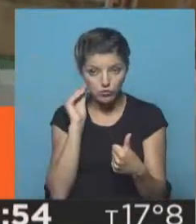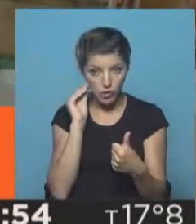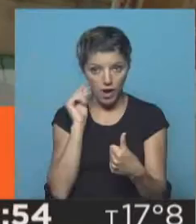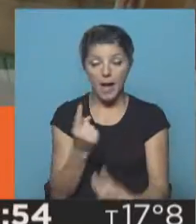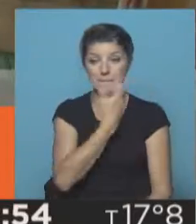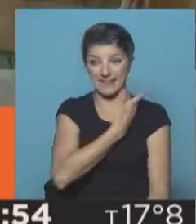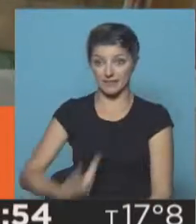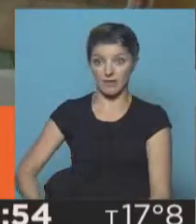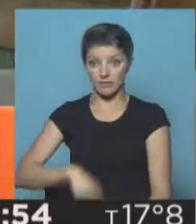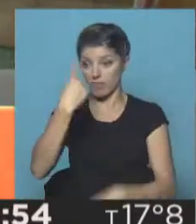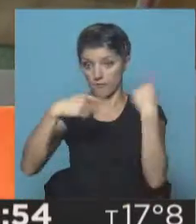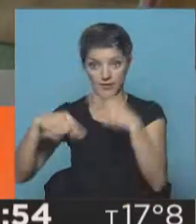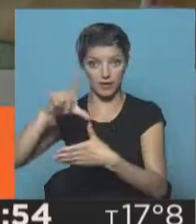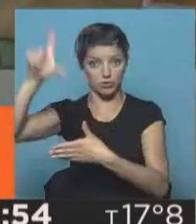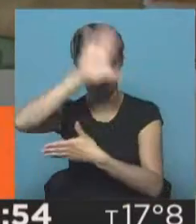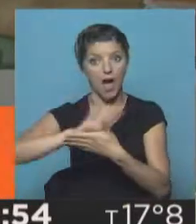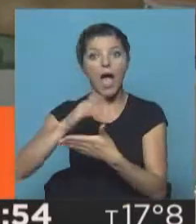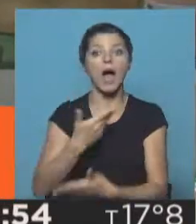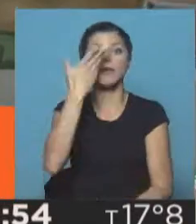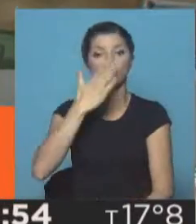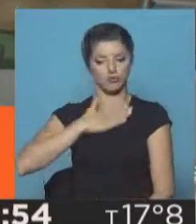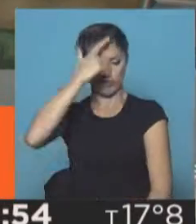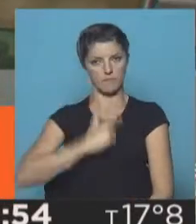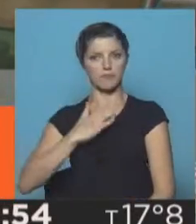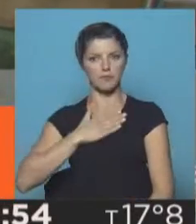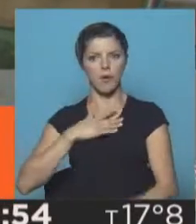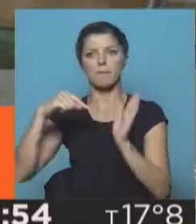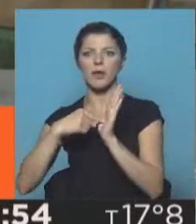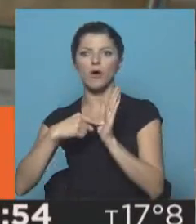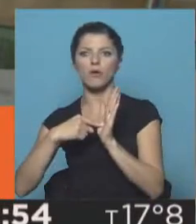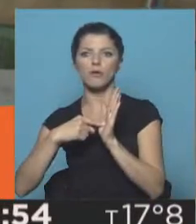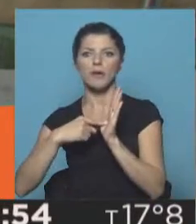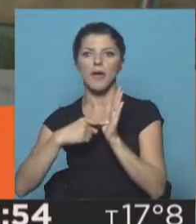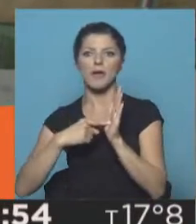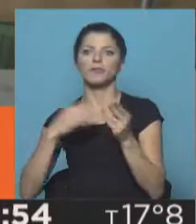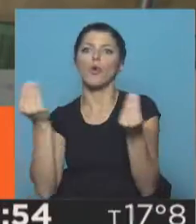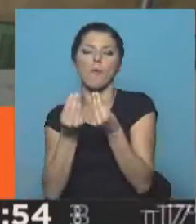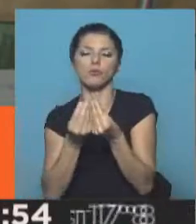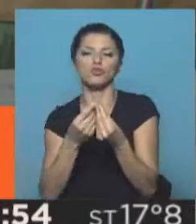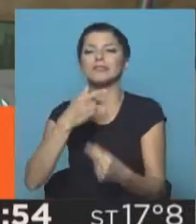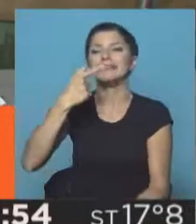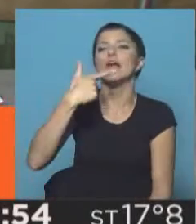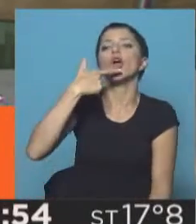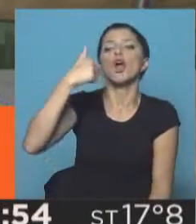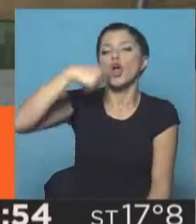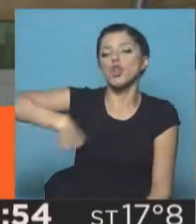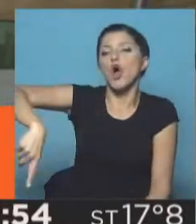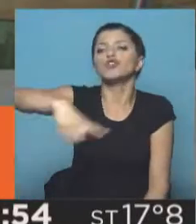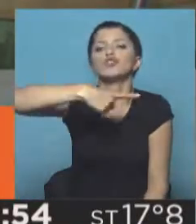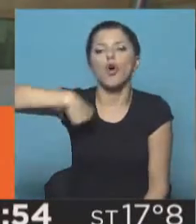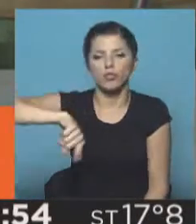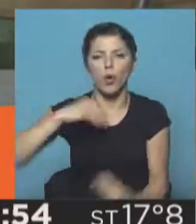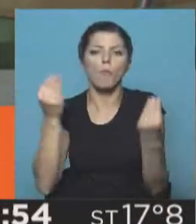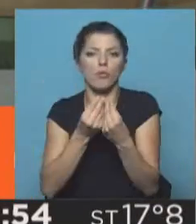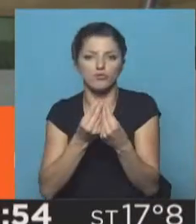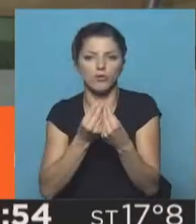región hablando en primera persona en plural. Nosotros hicimos esto, pero hablan de otros países y